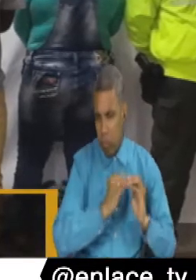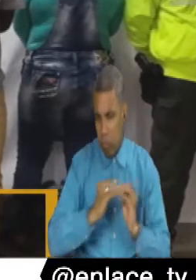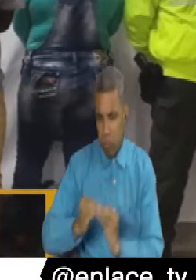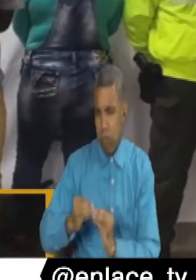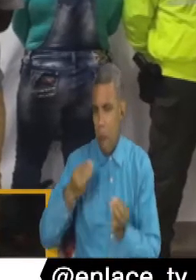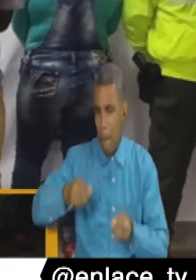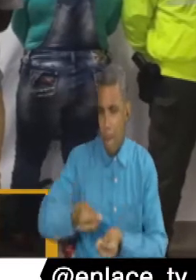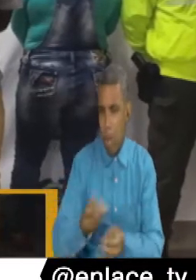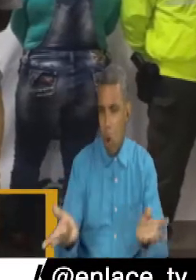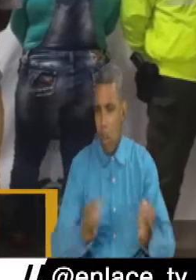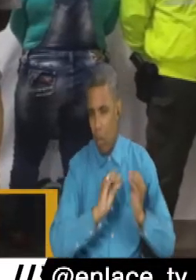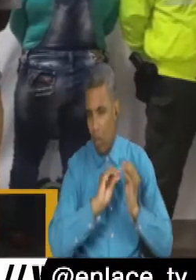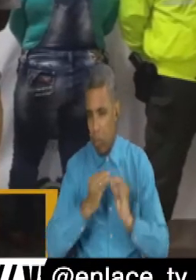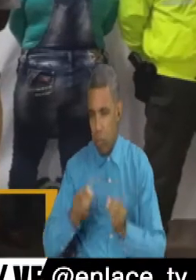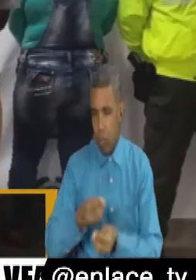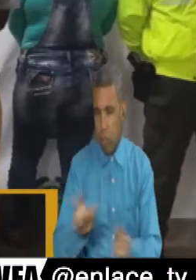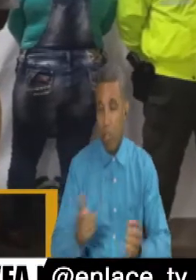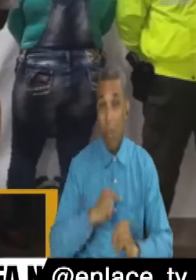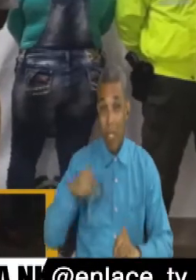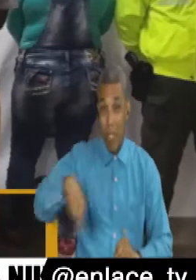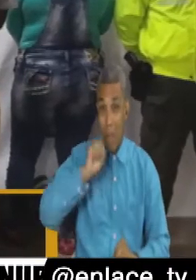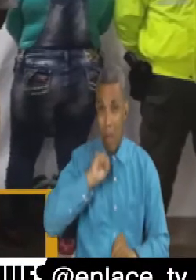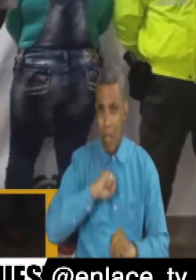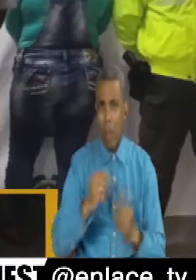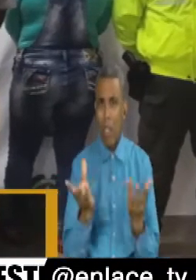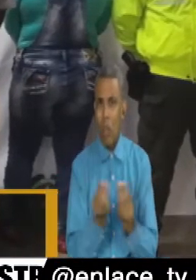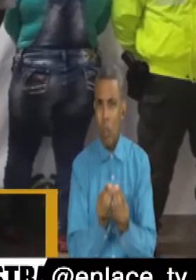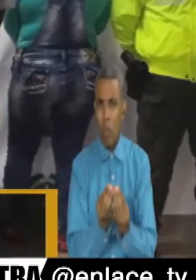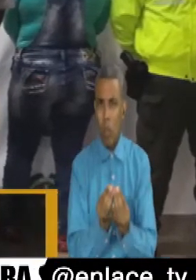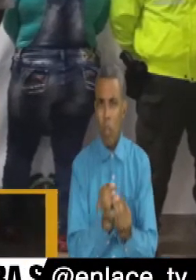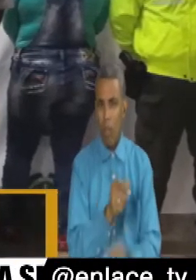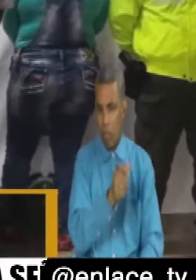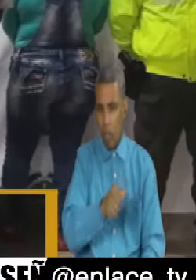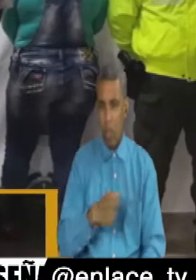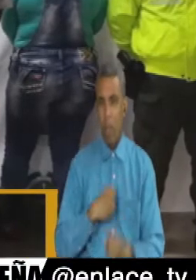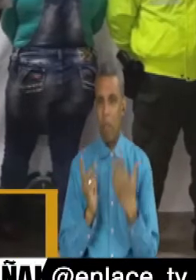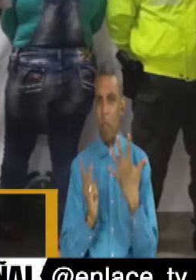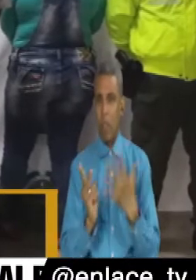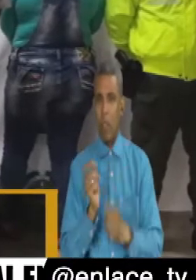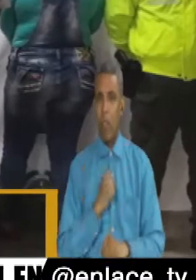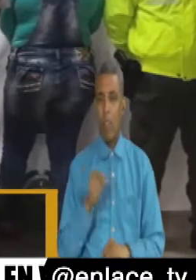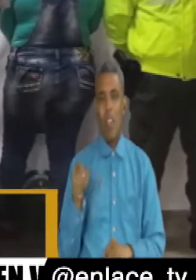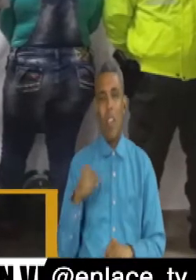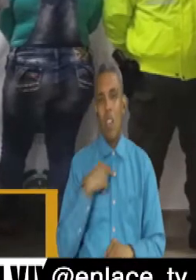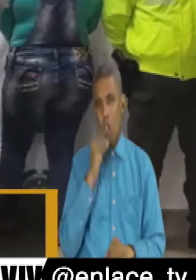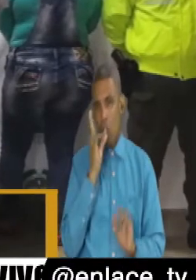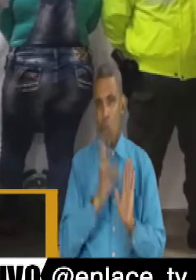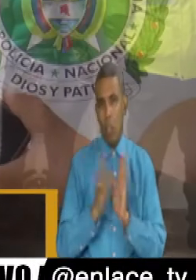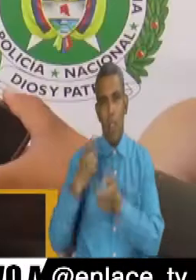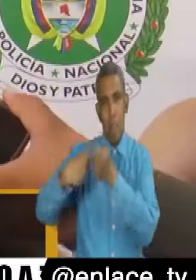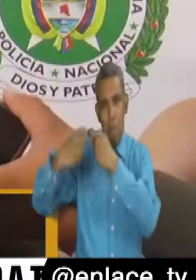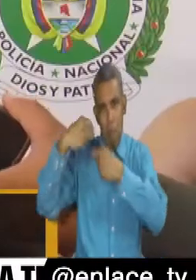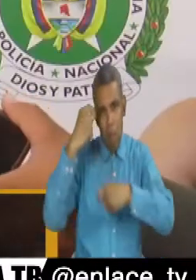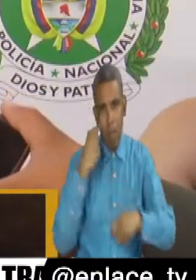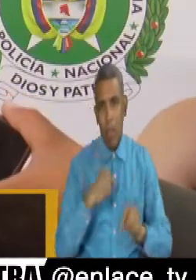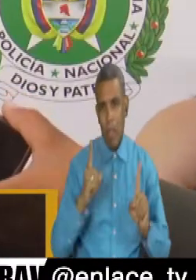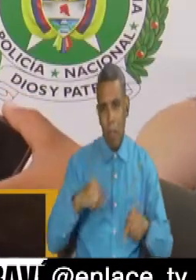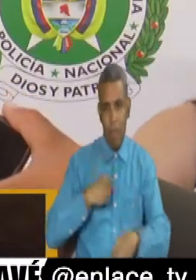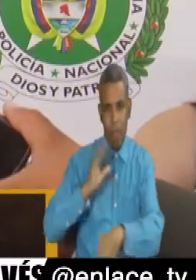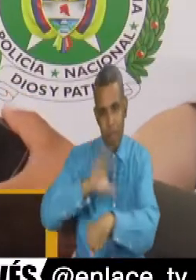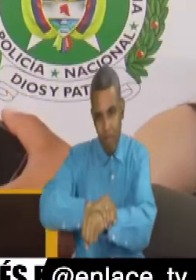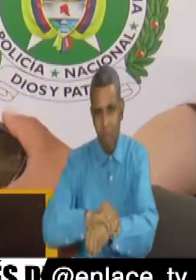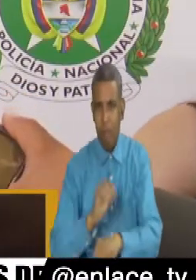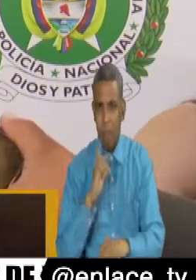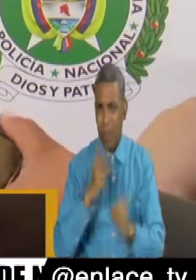también fueron detenidas 7 personas integrantes de una organización dedicada, según la policía, a la venta de sustancias psicoactivas. Captura,